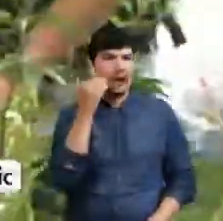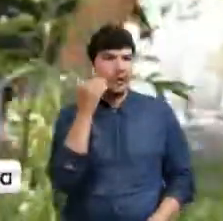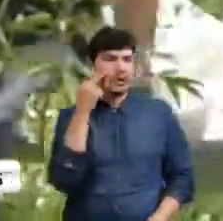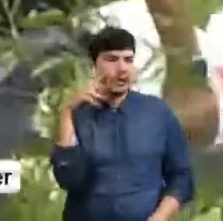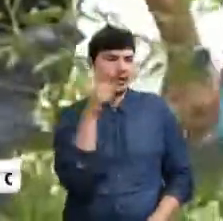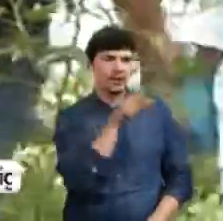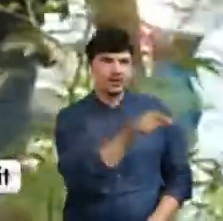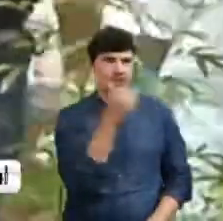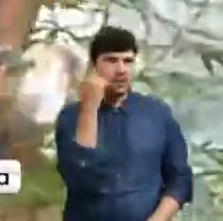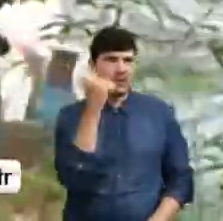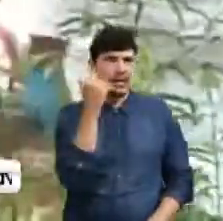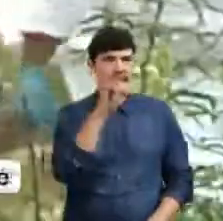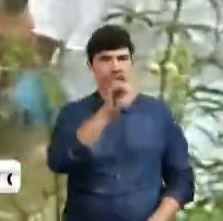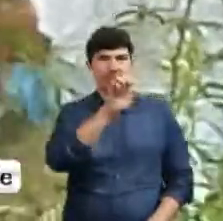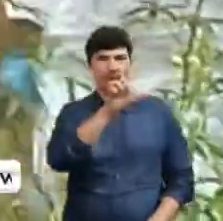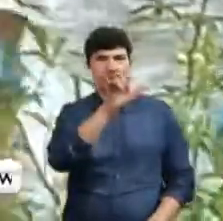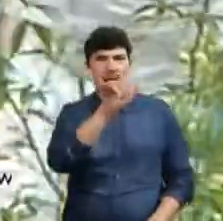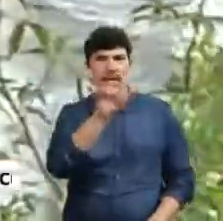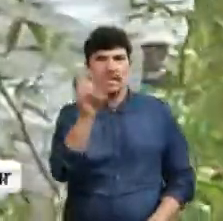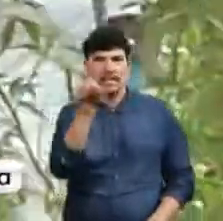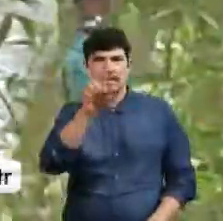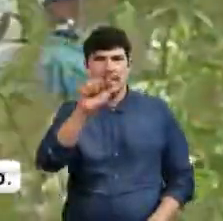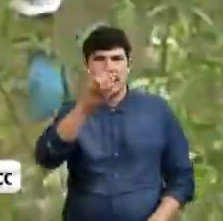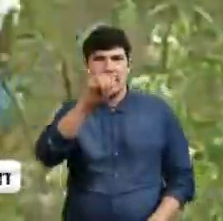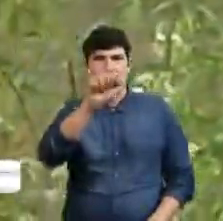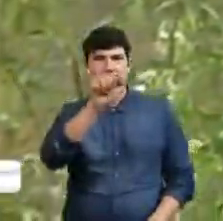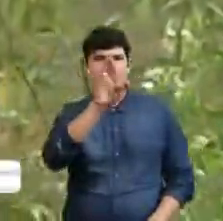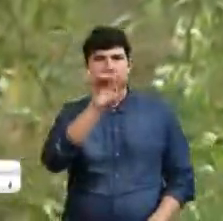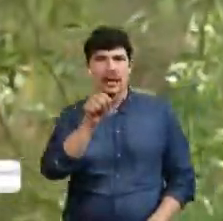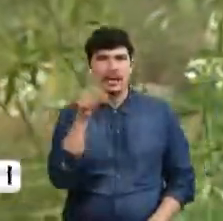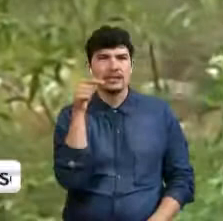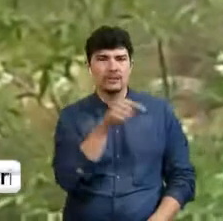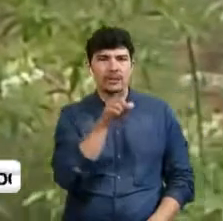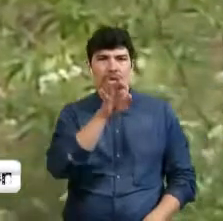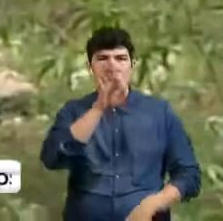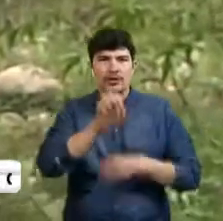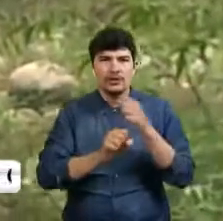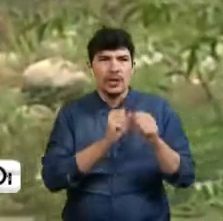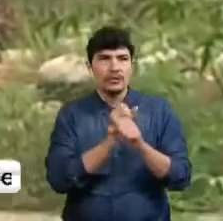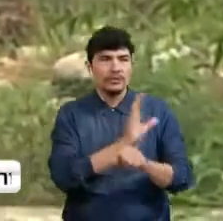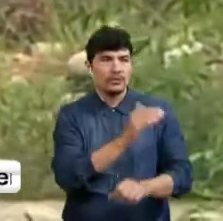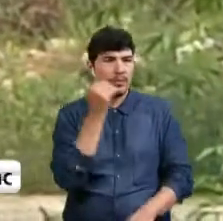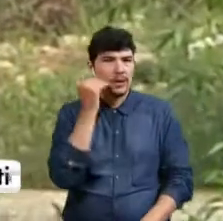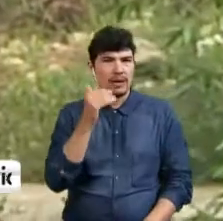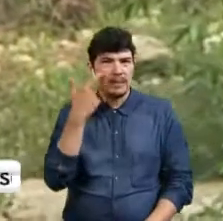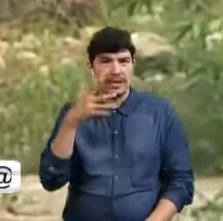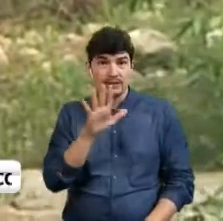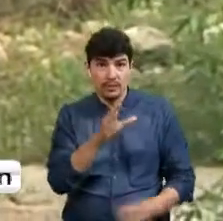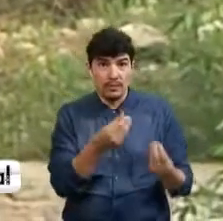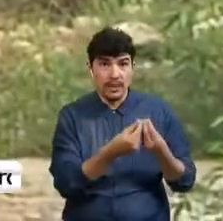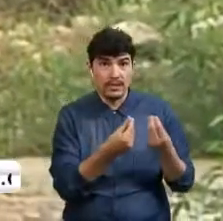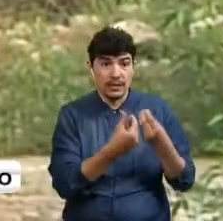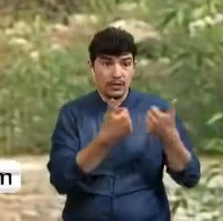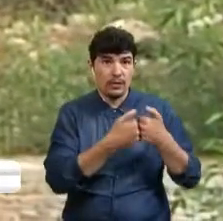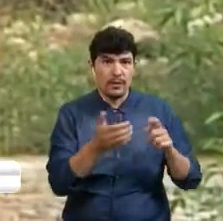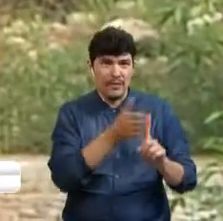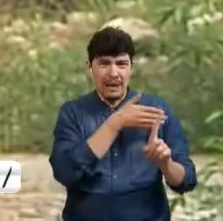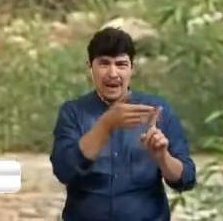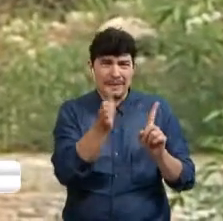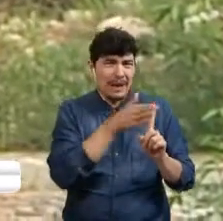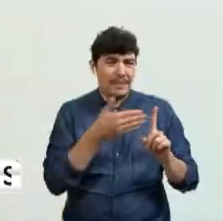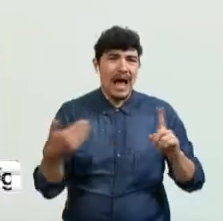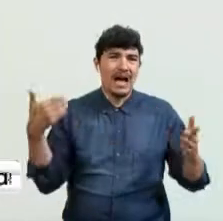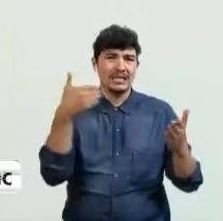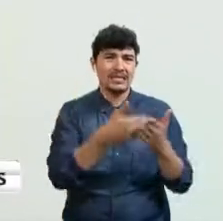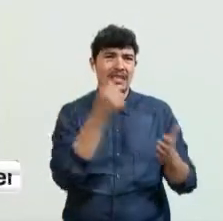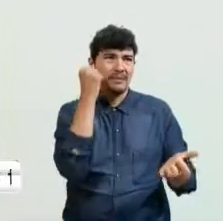Yeli Yamalia Rubio, de 18 años, enterrada a pocos metros de una finca. Según las autoridades, todo apunta a que su compañero sentimental la golpeó brutalmente hasta